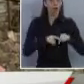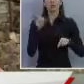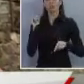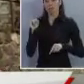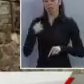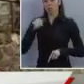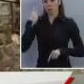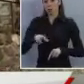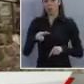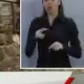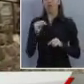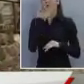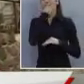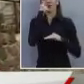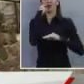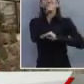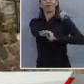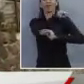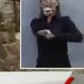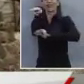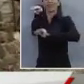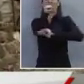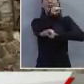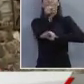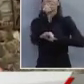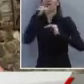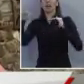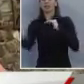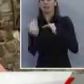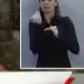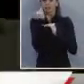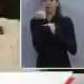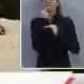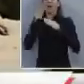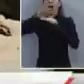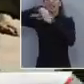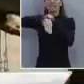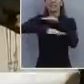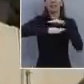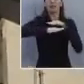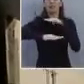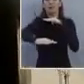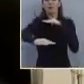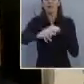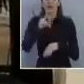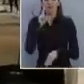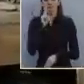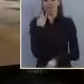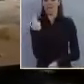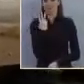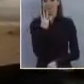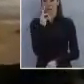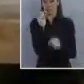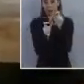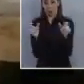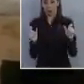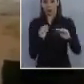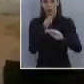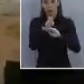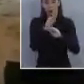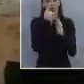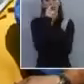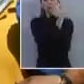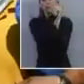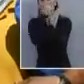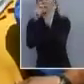lo otro que tiene bonita vista y fácil de acceso llegar al plan. Este viernes, 350 personas recorrieron la zona para